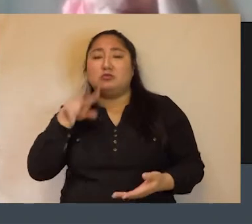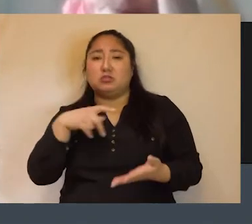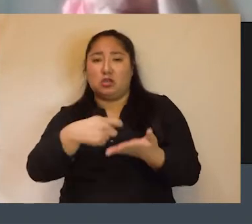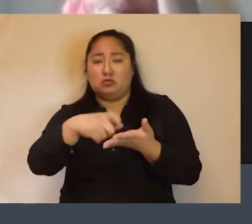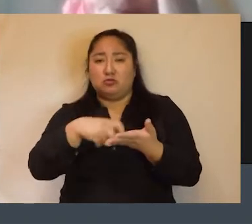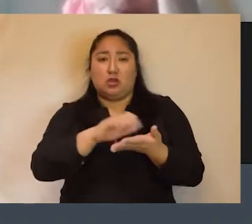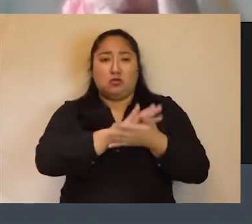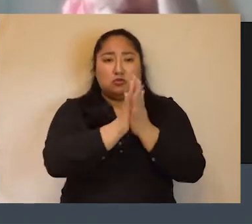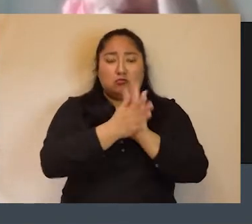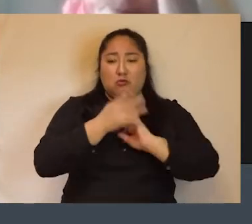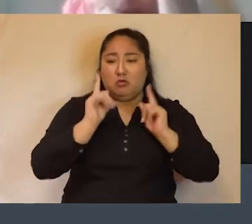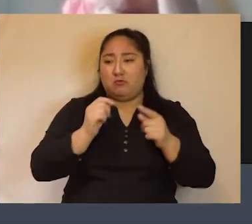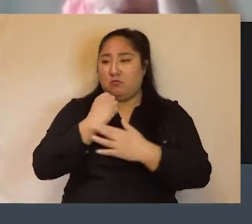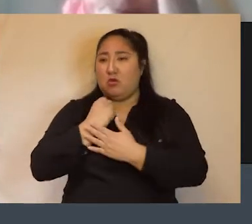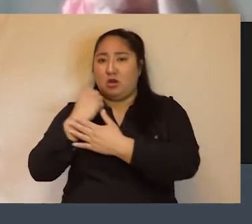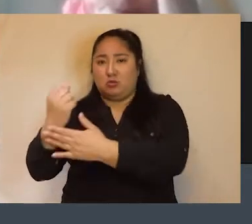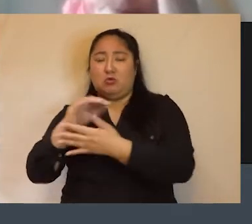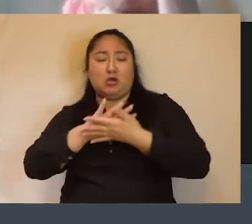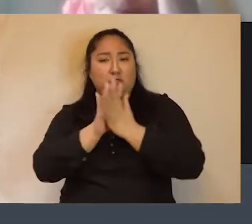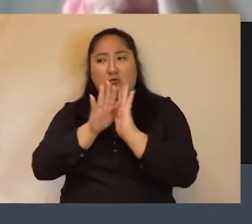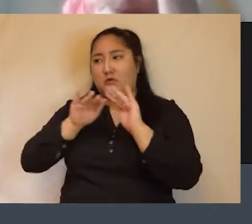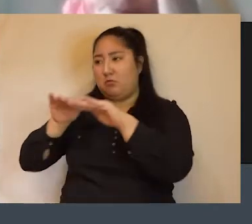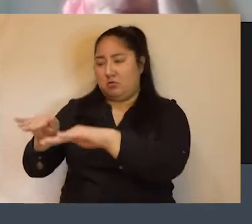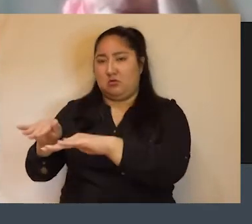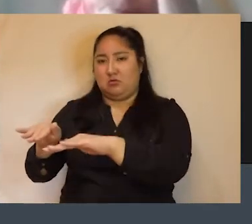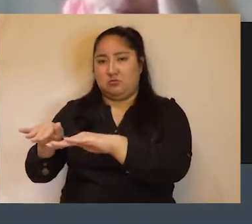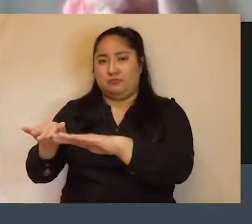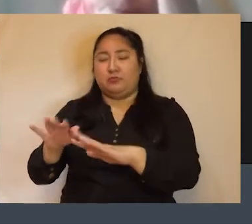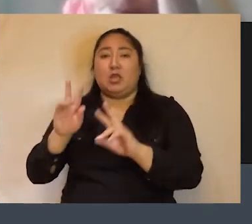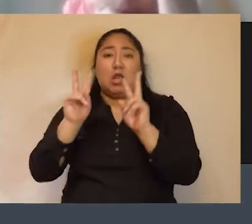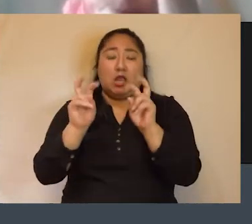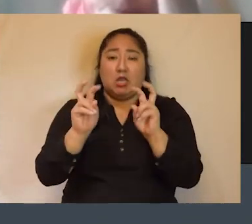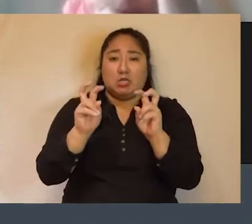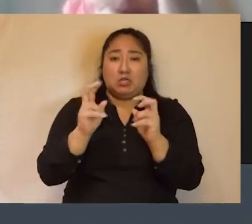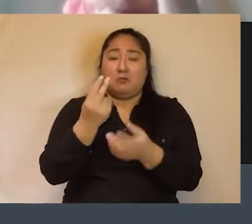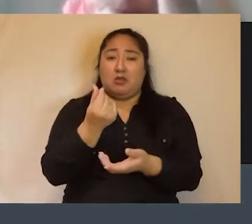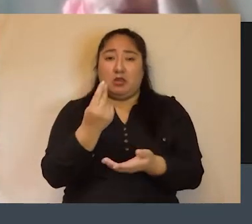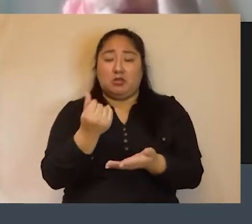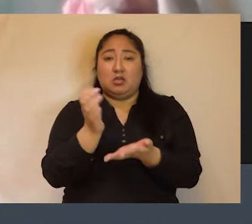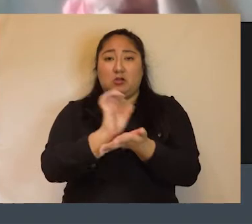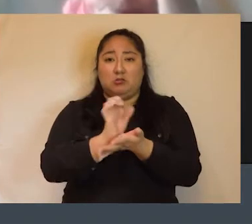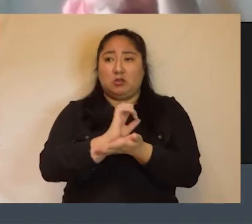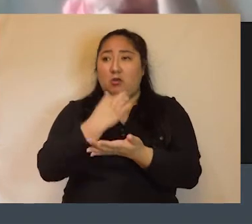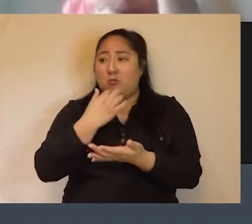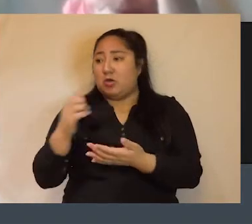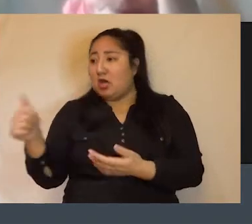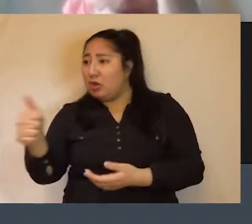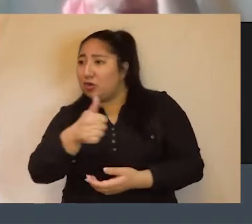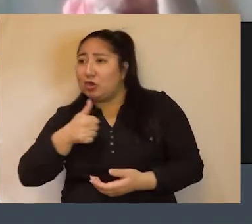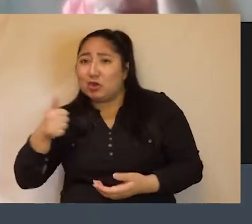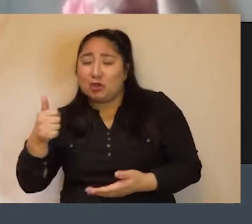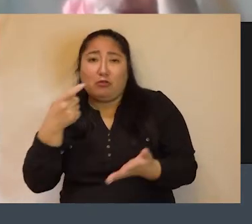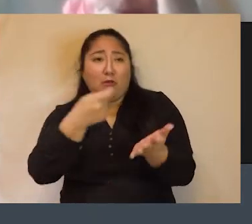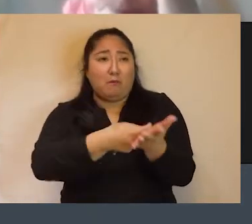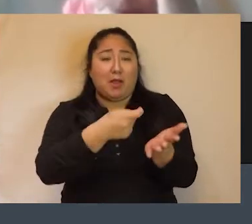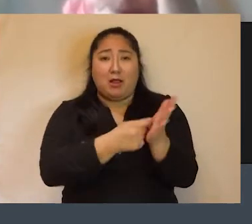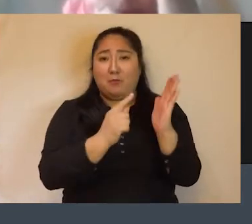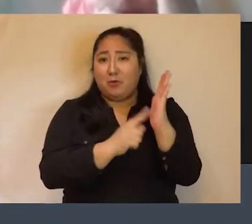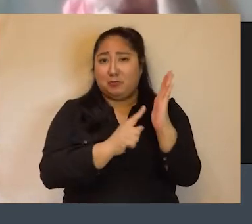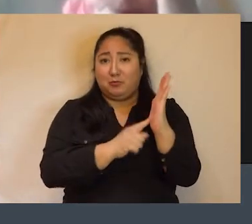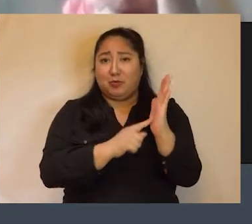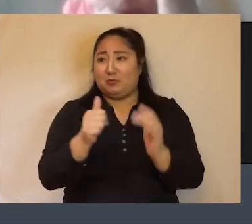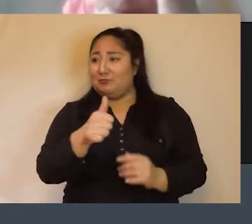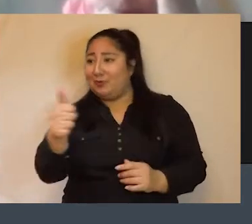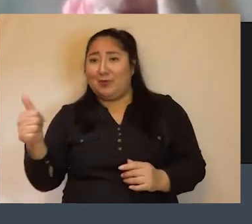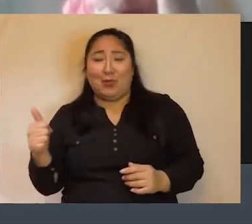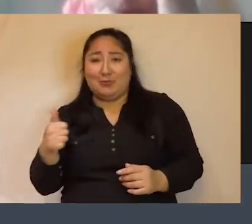Todos tenemos que contribuir, a todos nos tiene que, obviamente, apoyar también las rentas fiscales, porque todos somos pagadores de impuestos, ¿sí?